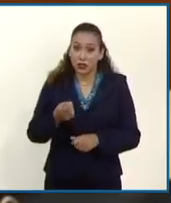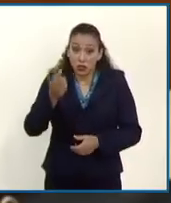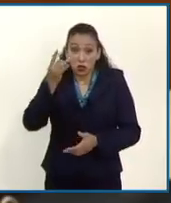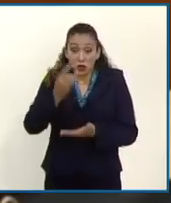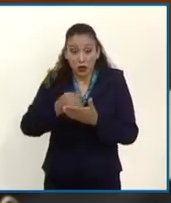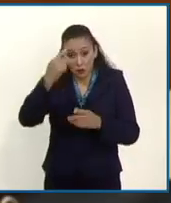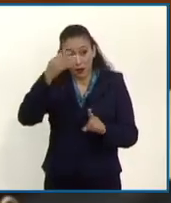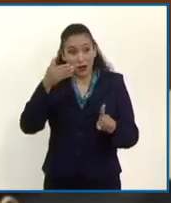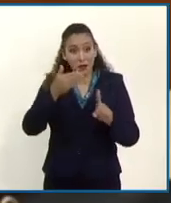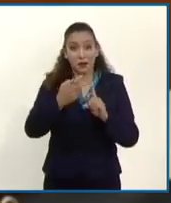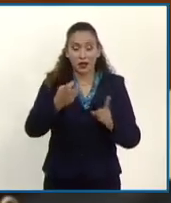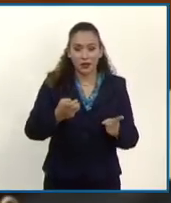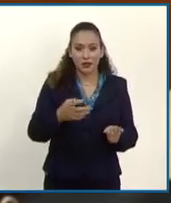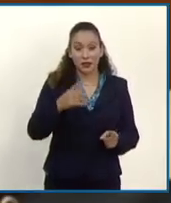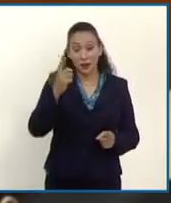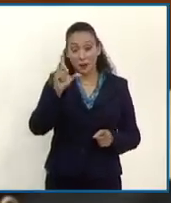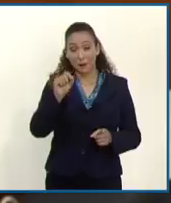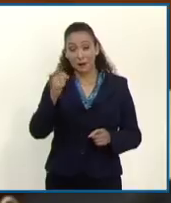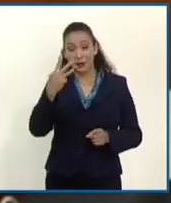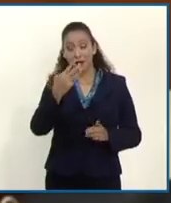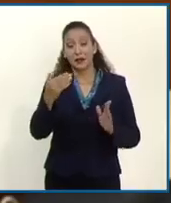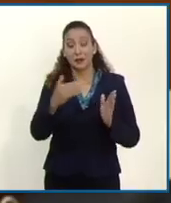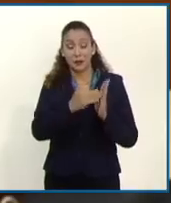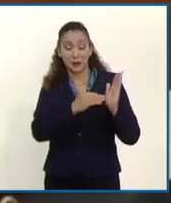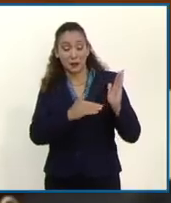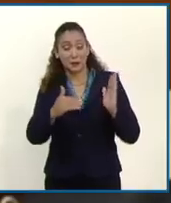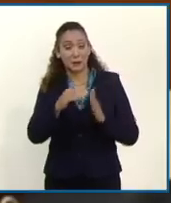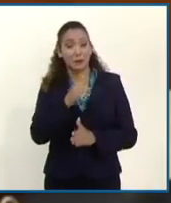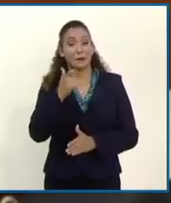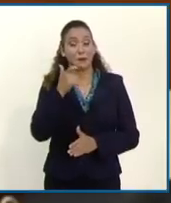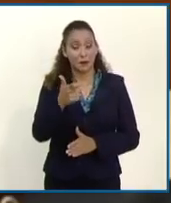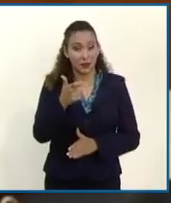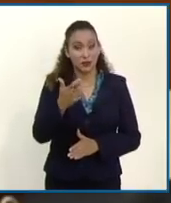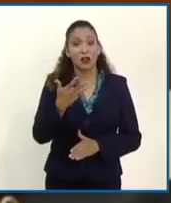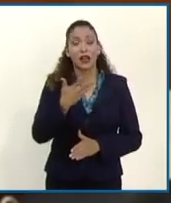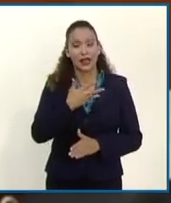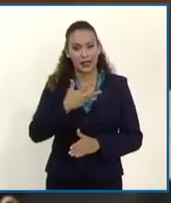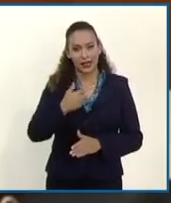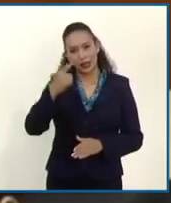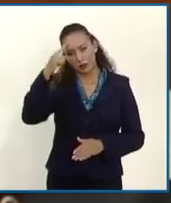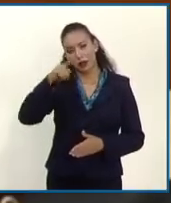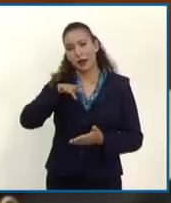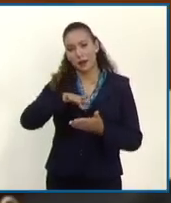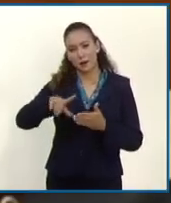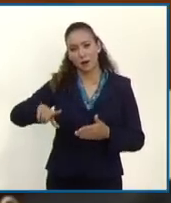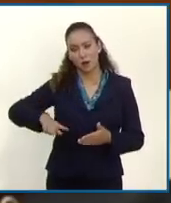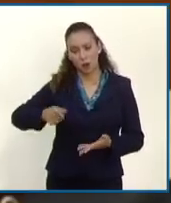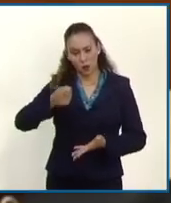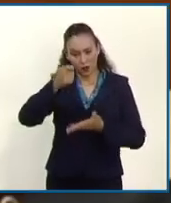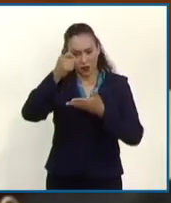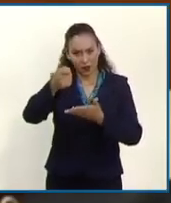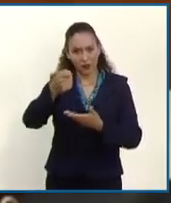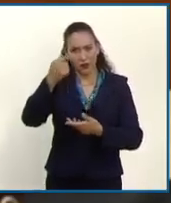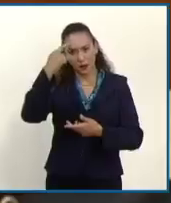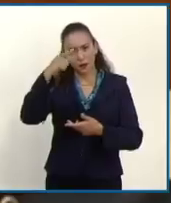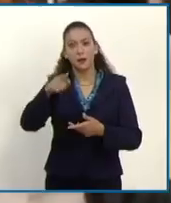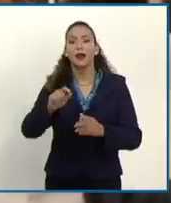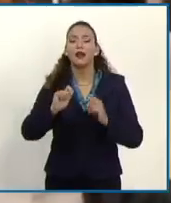parte de los 23,000 millones de pesos que tienen los fideicomisos y que van a ser enterados a la